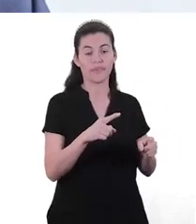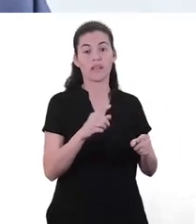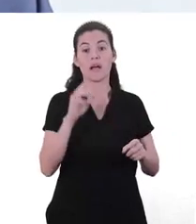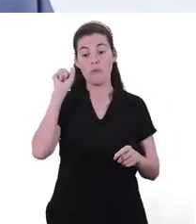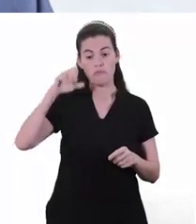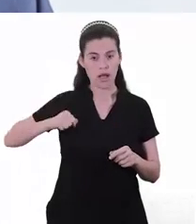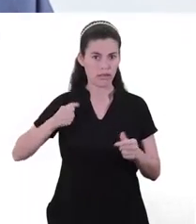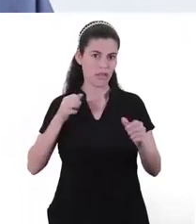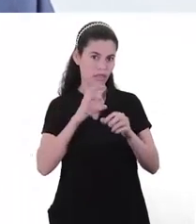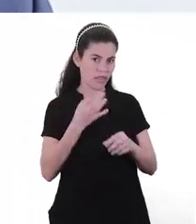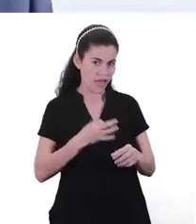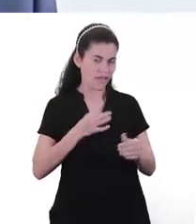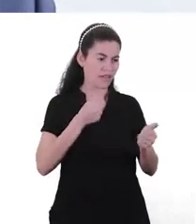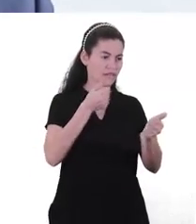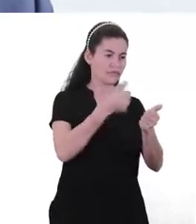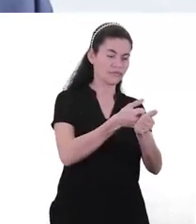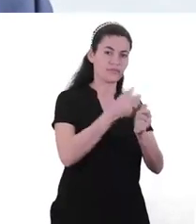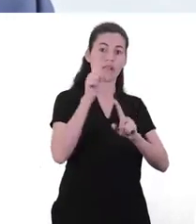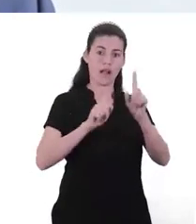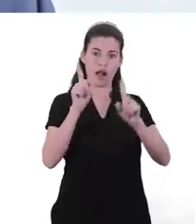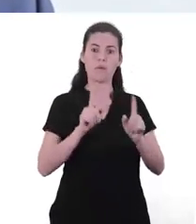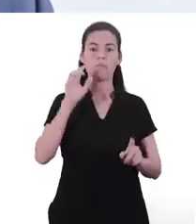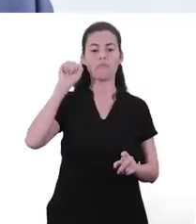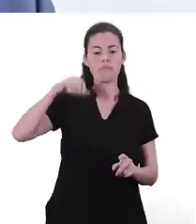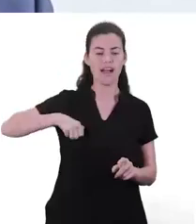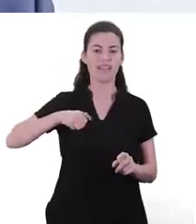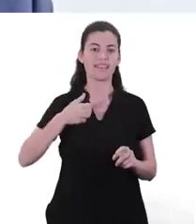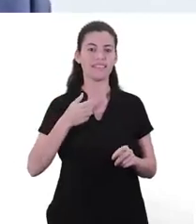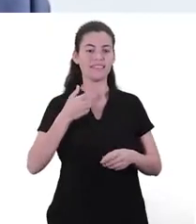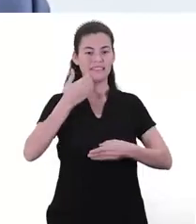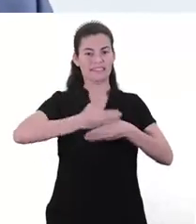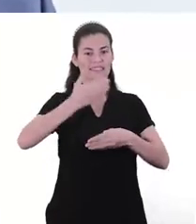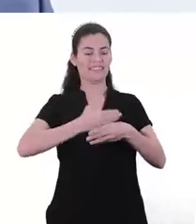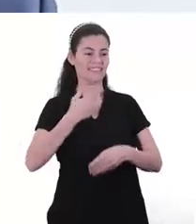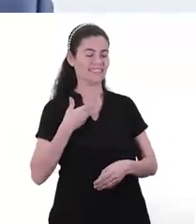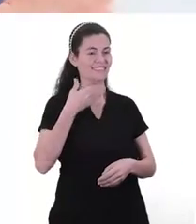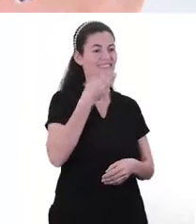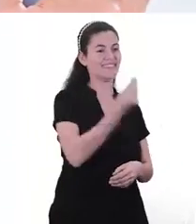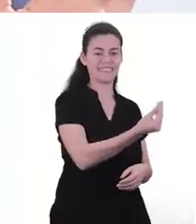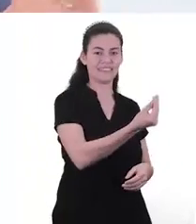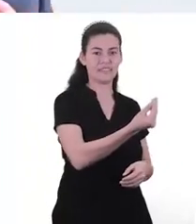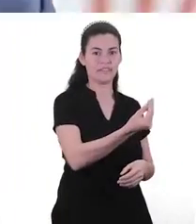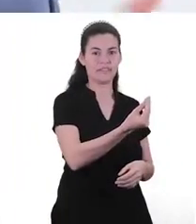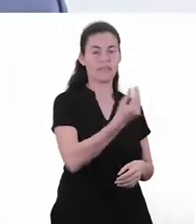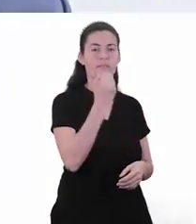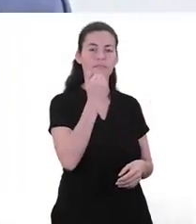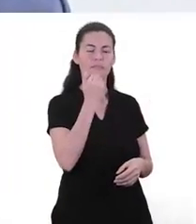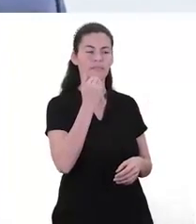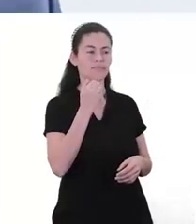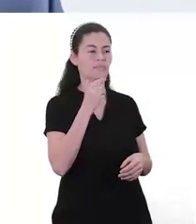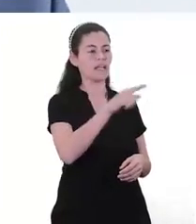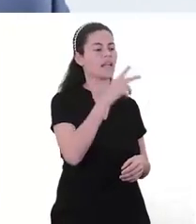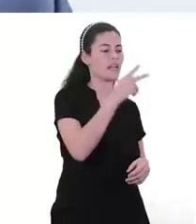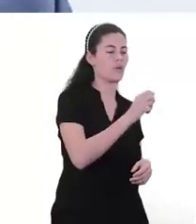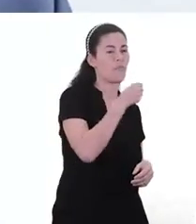de los hijos? ¿Hay padres o hay casos de padres que se convierten en actores detrás del chico que fue a una clase de teatro y al final se quedó el padre y el chico hizo